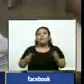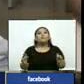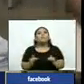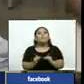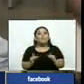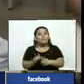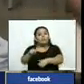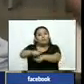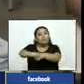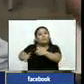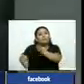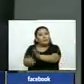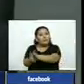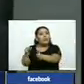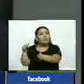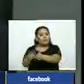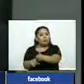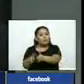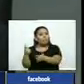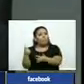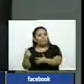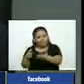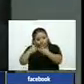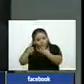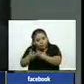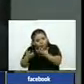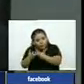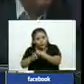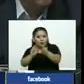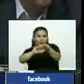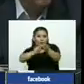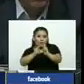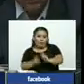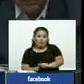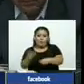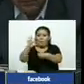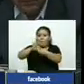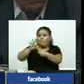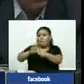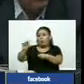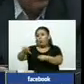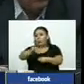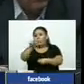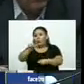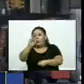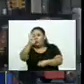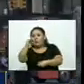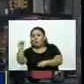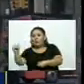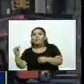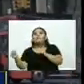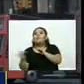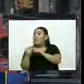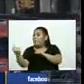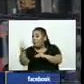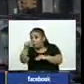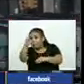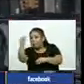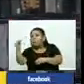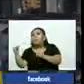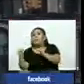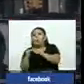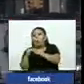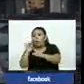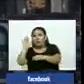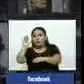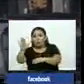la Asamblea Legislativa aún estudia las reformas para el voto en el exterior y permitir que los connacionales puedan elegir